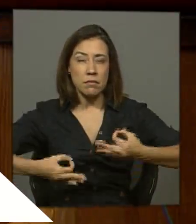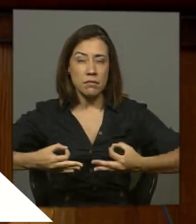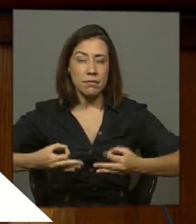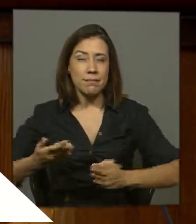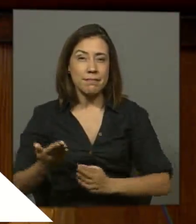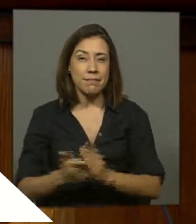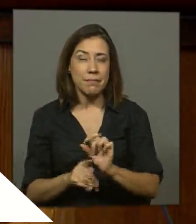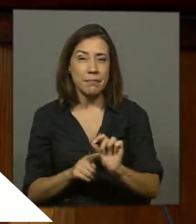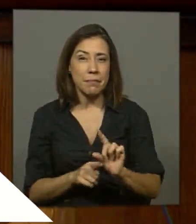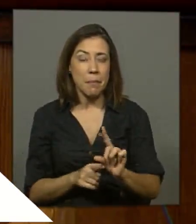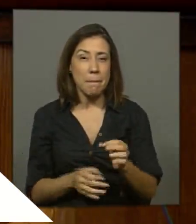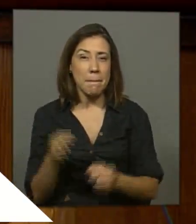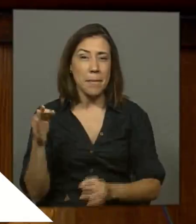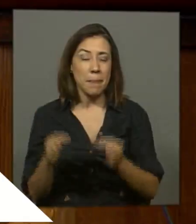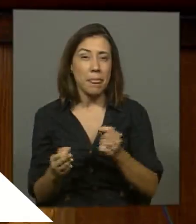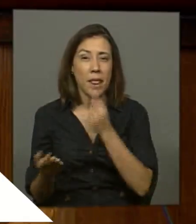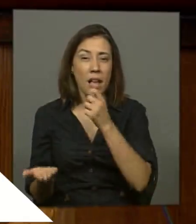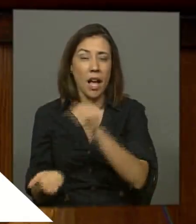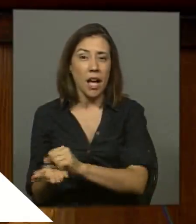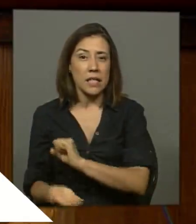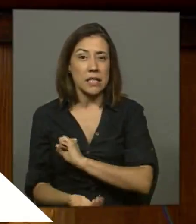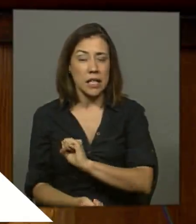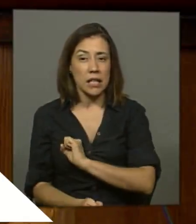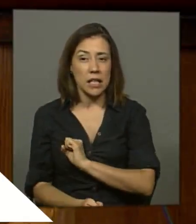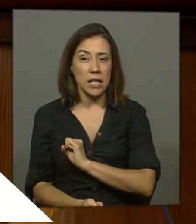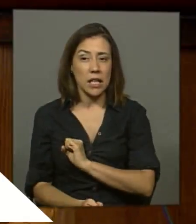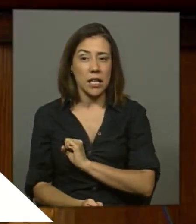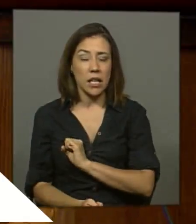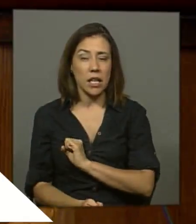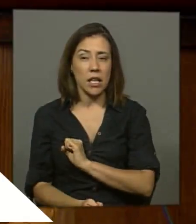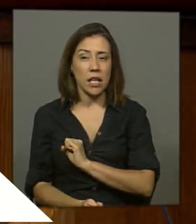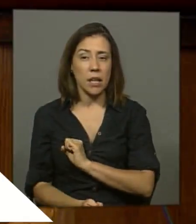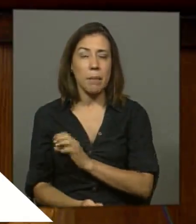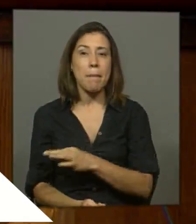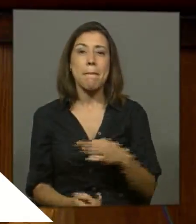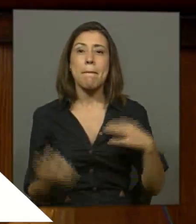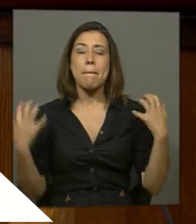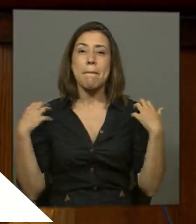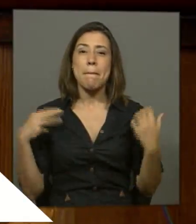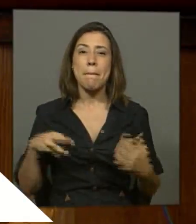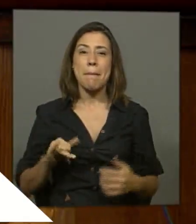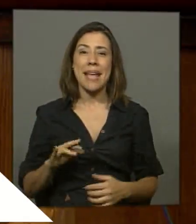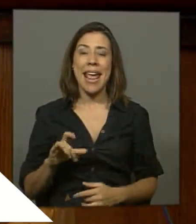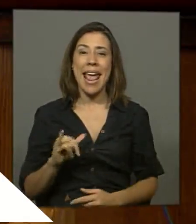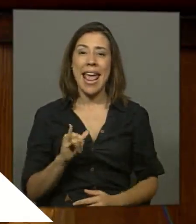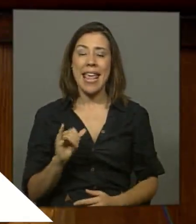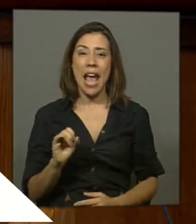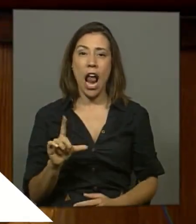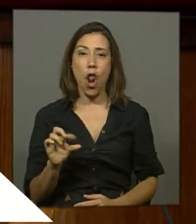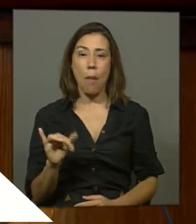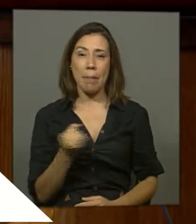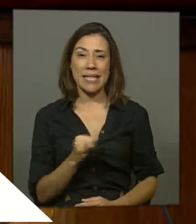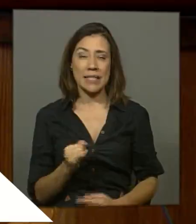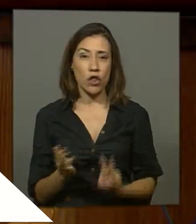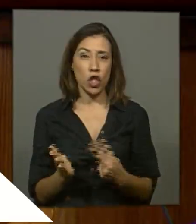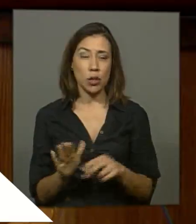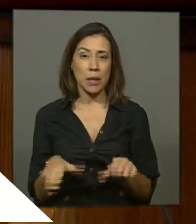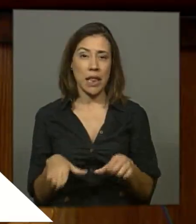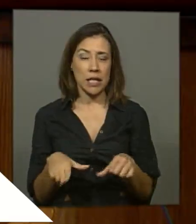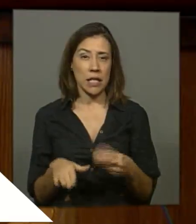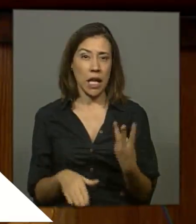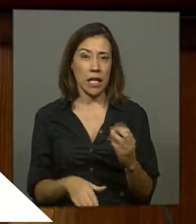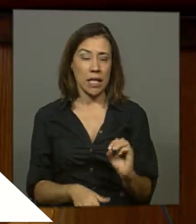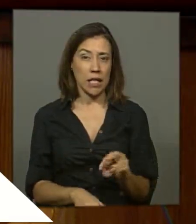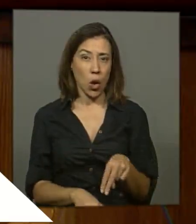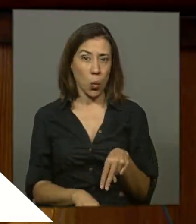inició en la corte de apelación de Santiago bajo la ministra Mireya López el año 2016 el